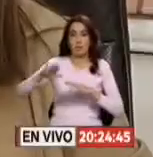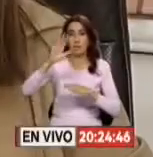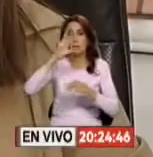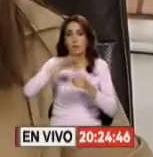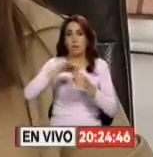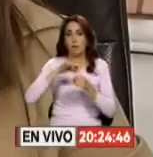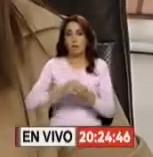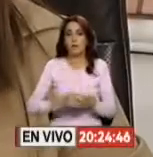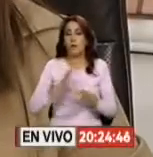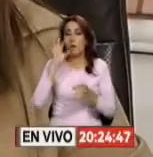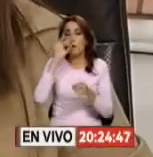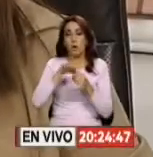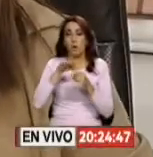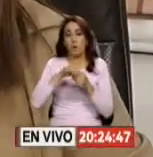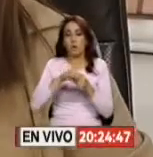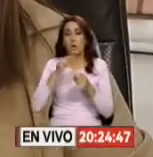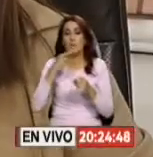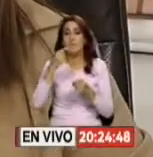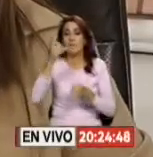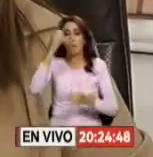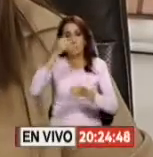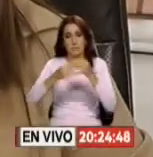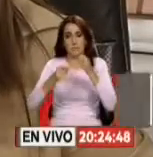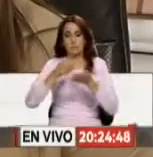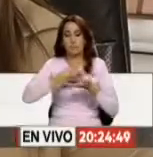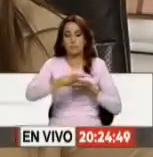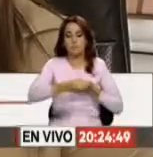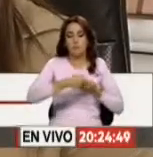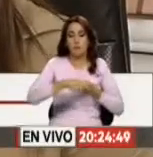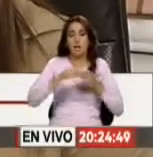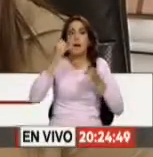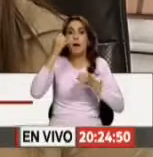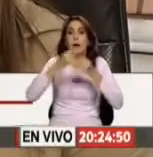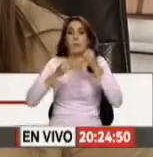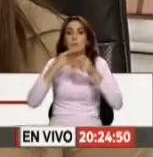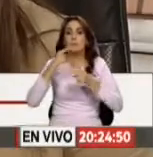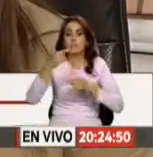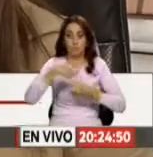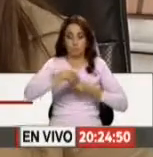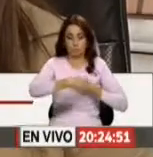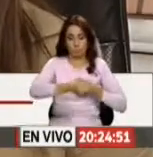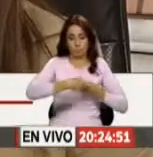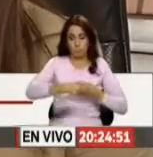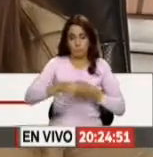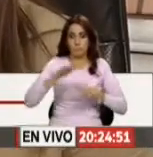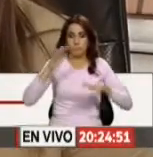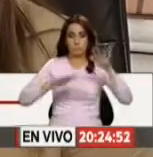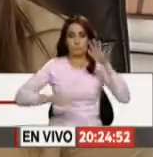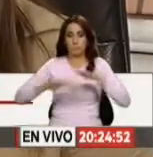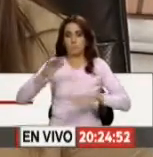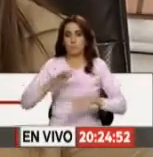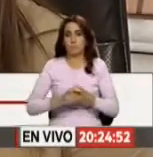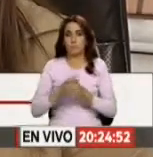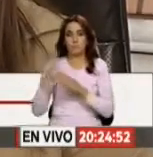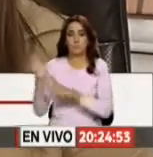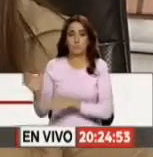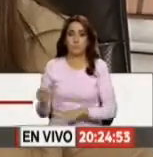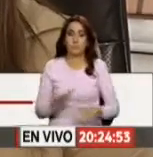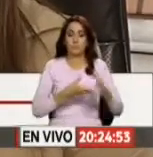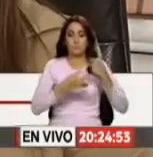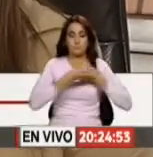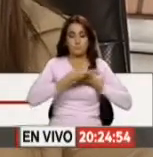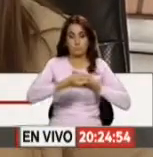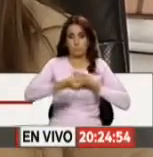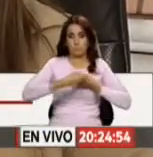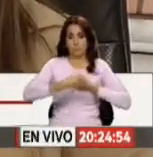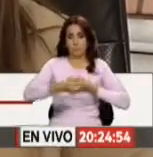Los votos se cantan por apellido. En los simulacros que se han hecho, esto ha demorado un poco el conteo, el escrutinio